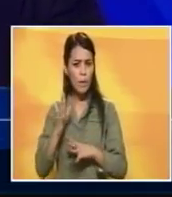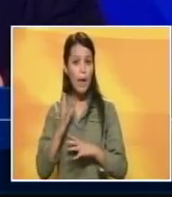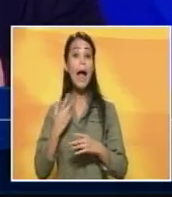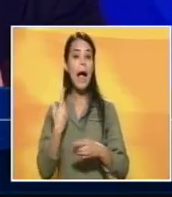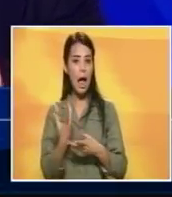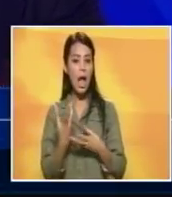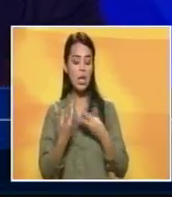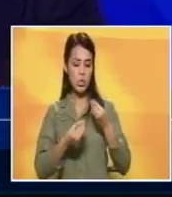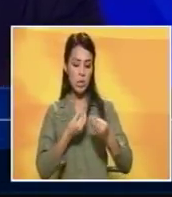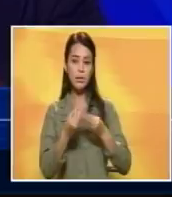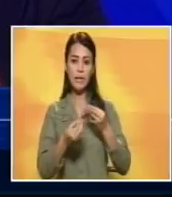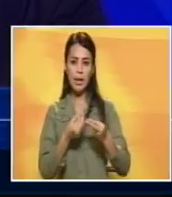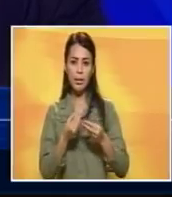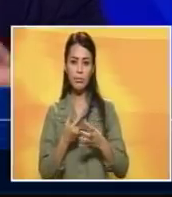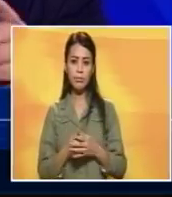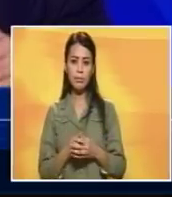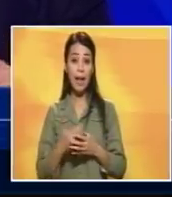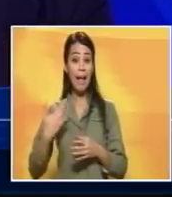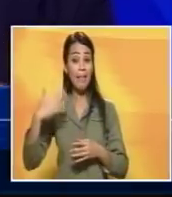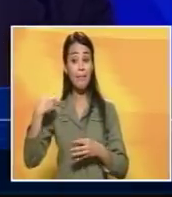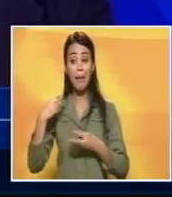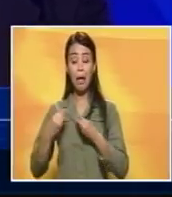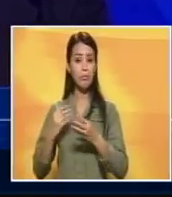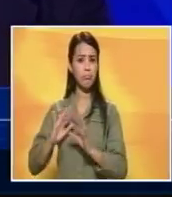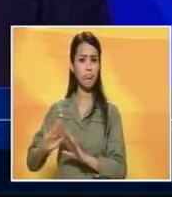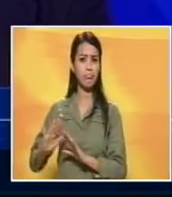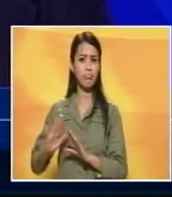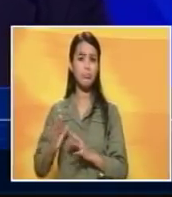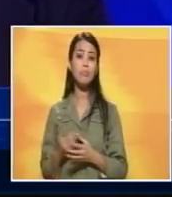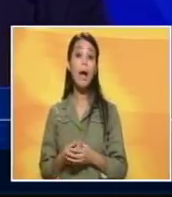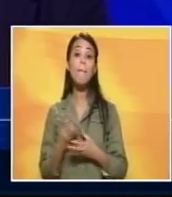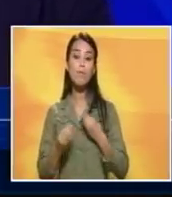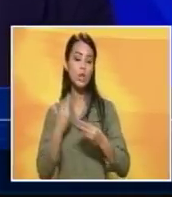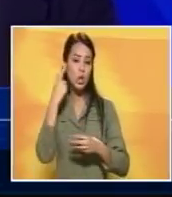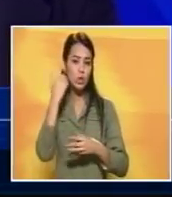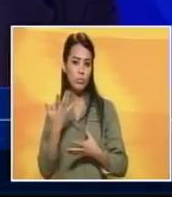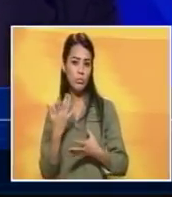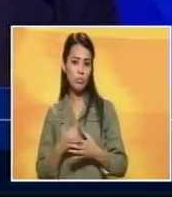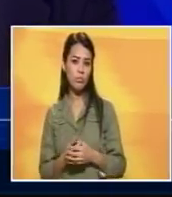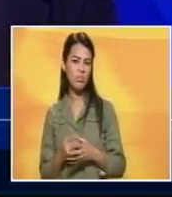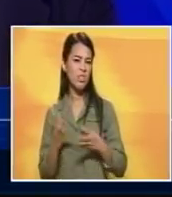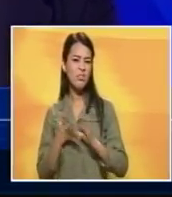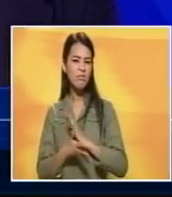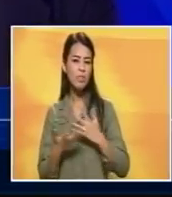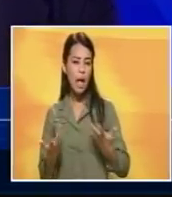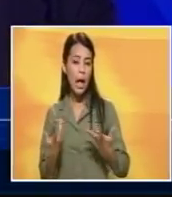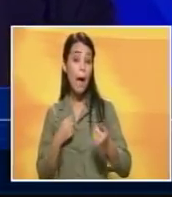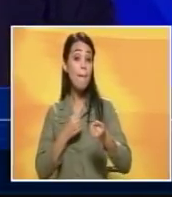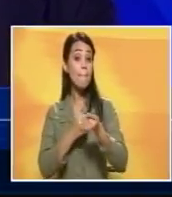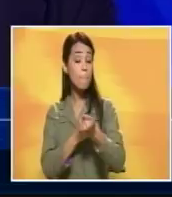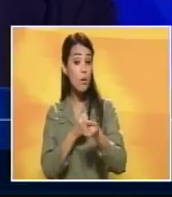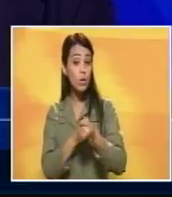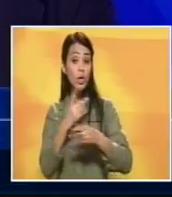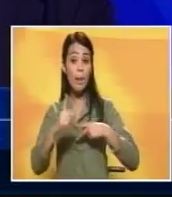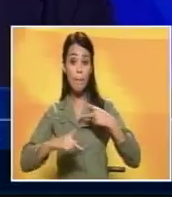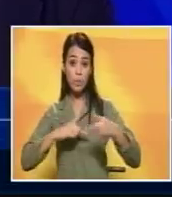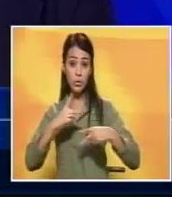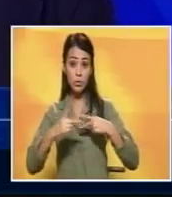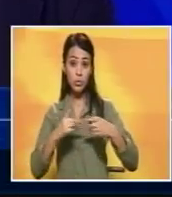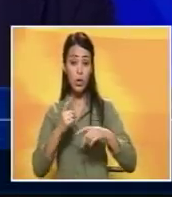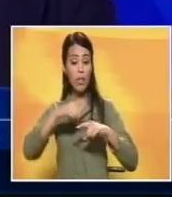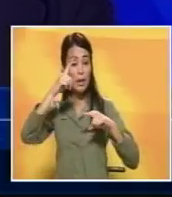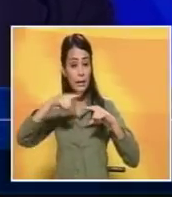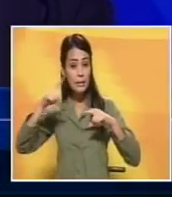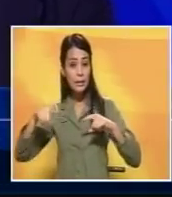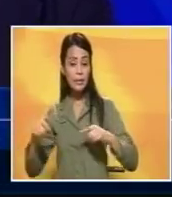ponerse a hacer lo que dejó de hacer por hacer lo que no sabe, que es darle apoyo a la producción con